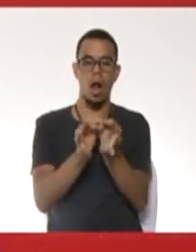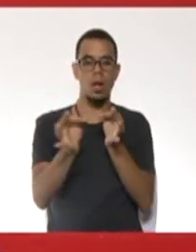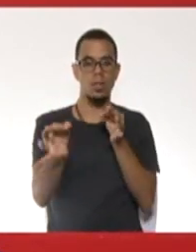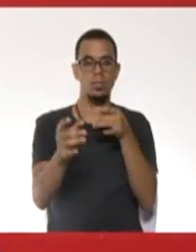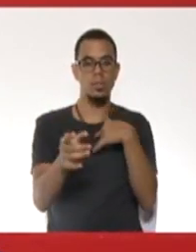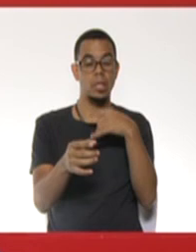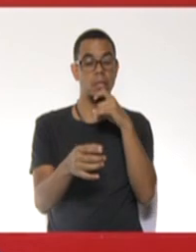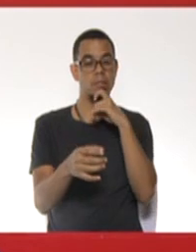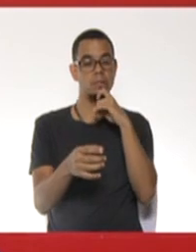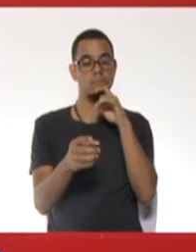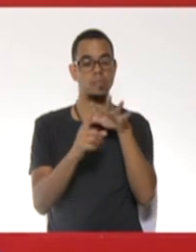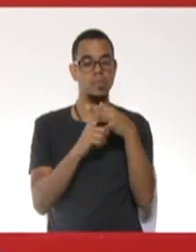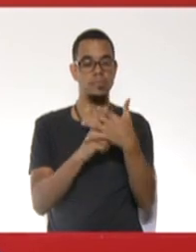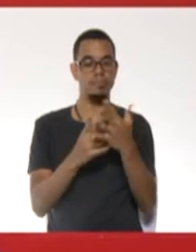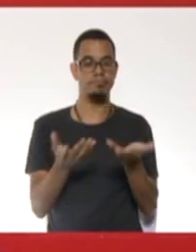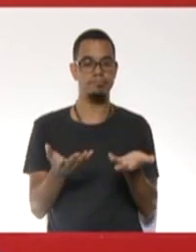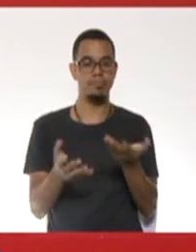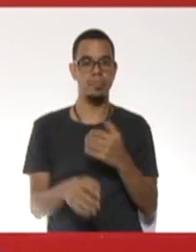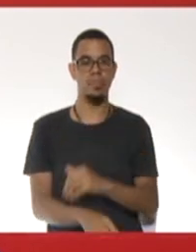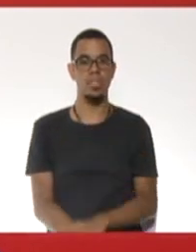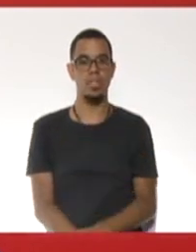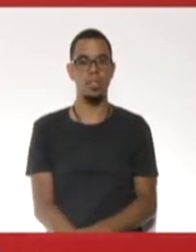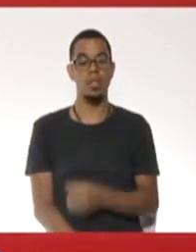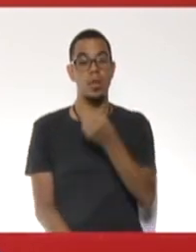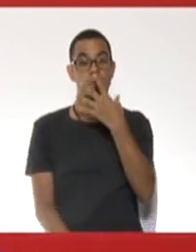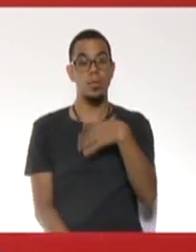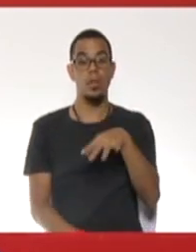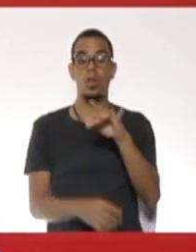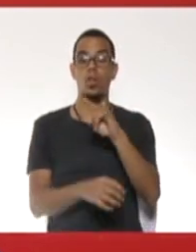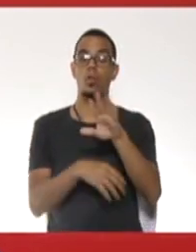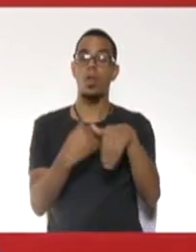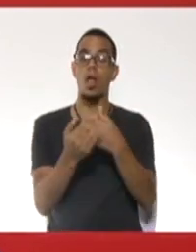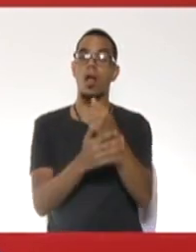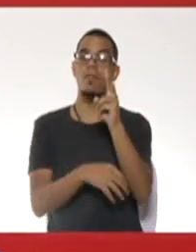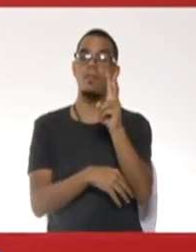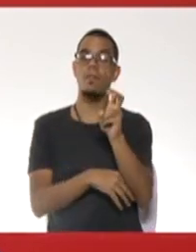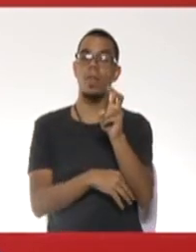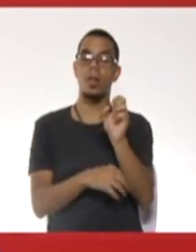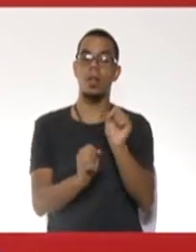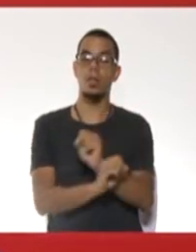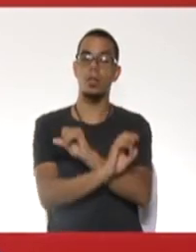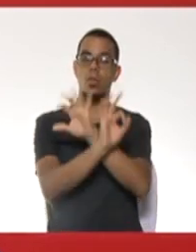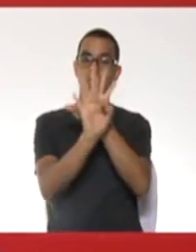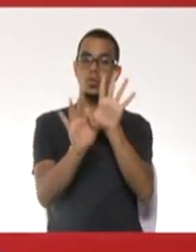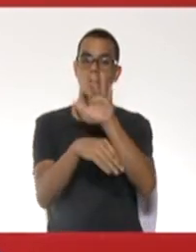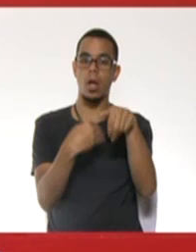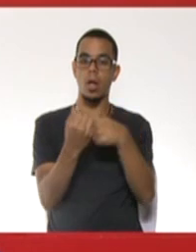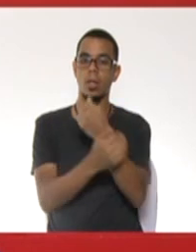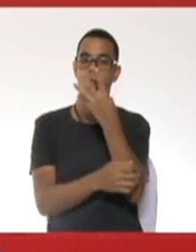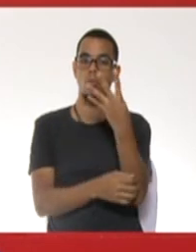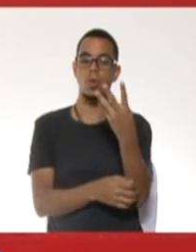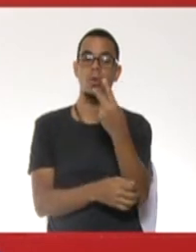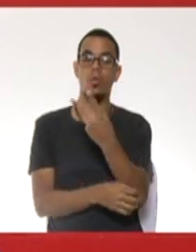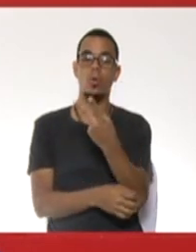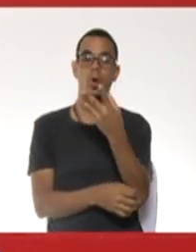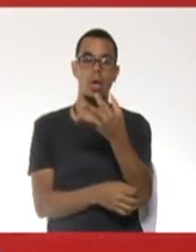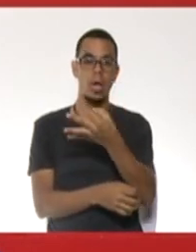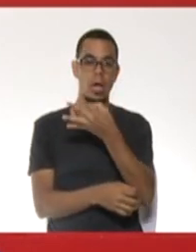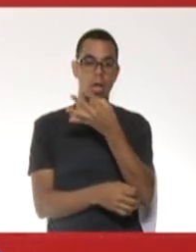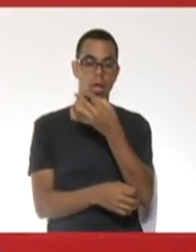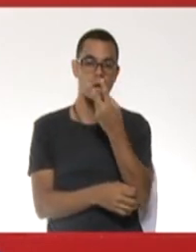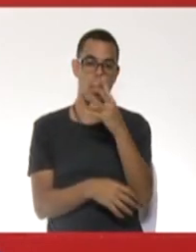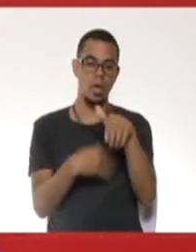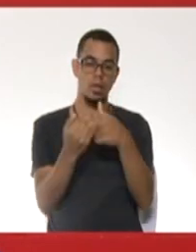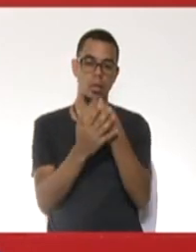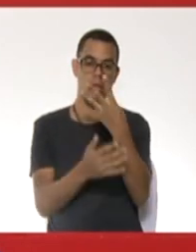estos tiempos de pandemia. Así que los invito a que nos sintonicen de lunes a viernes en el mejor horario, de 8 a 9 de la mañana y de 2 a